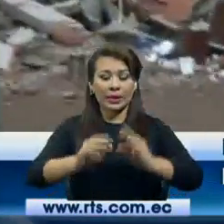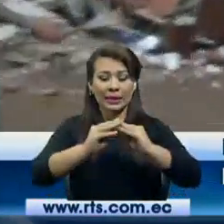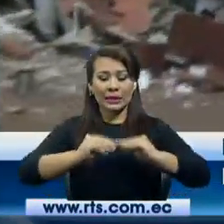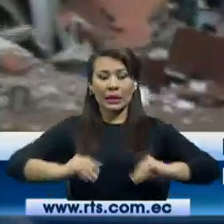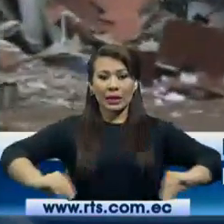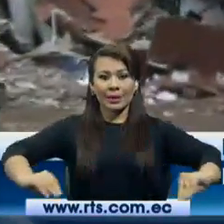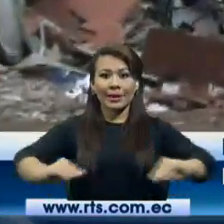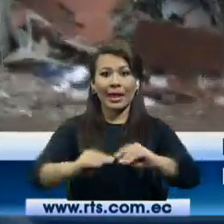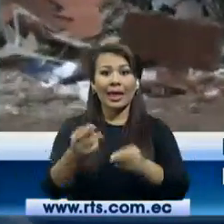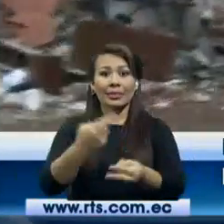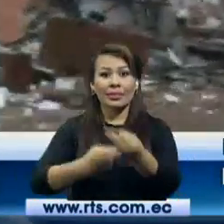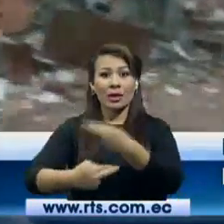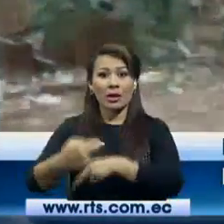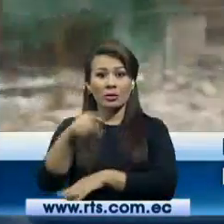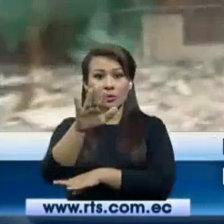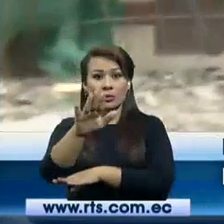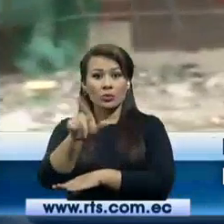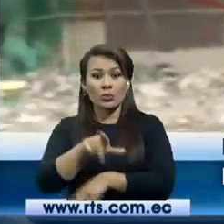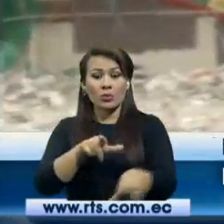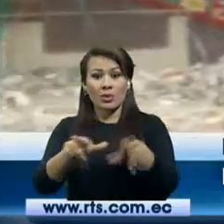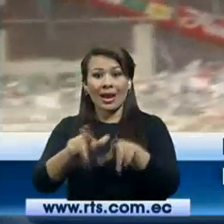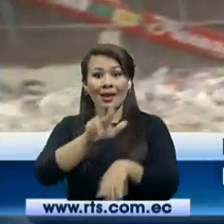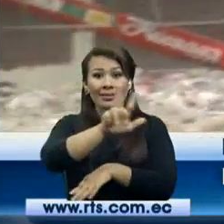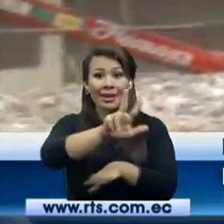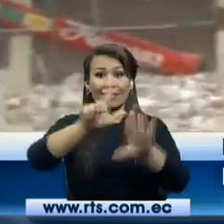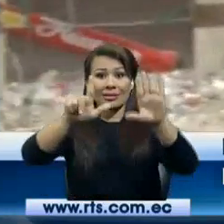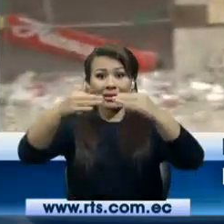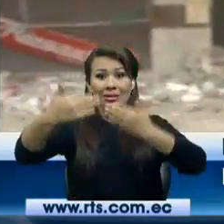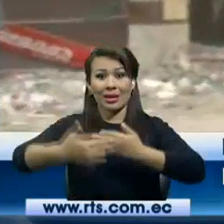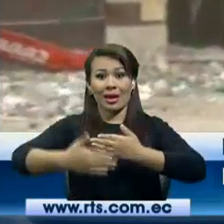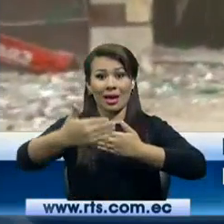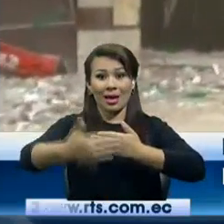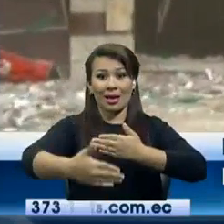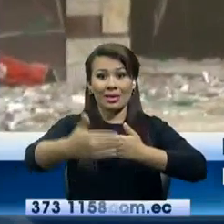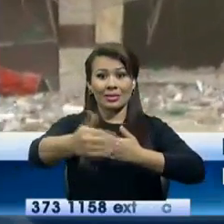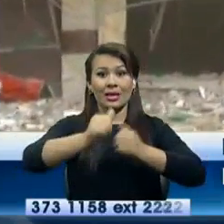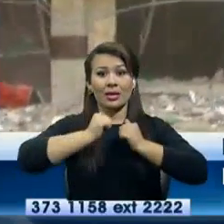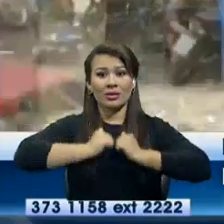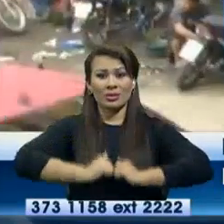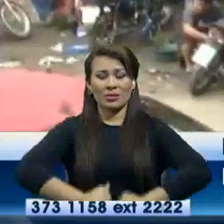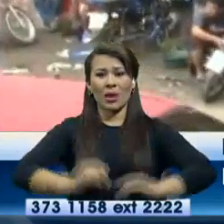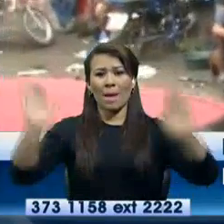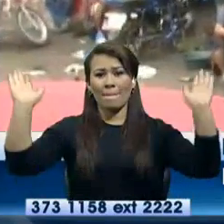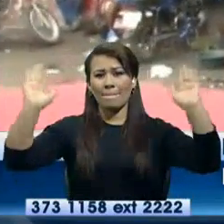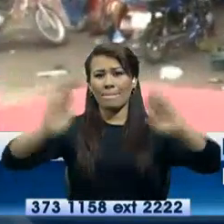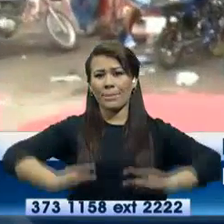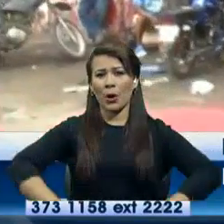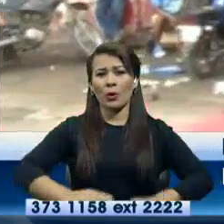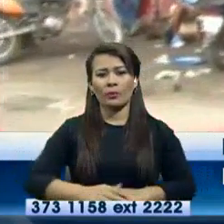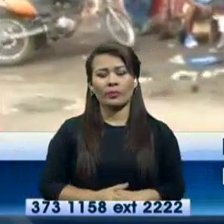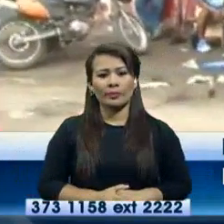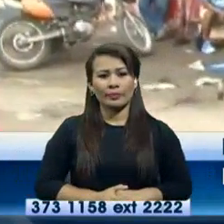centro comercial de esta ciudad, 37 manzanas resultaron afectadas.